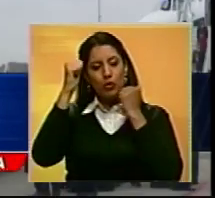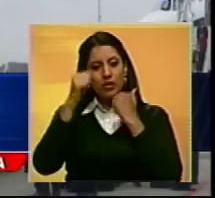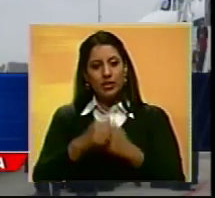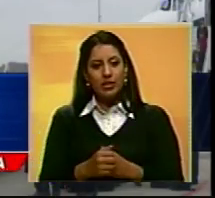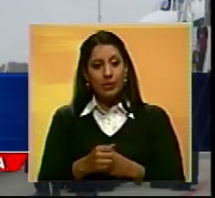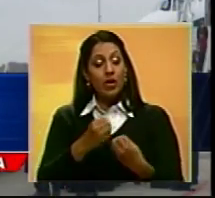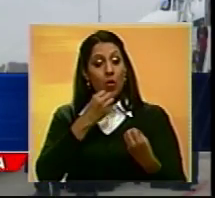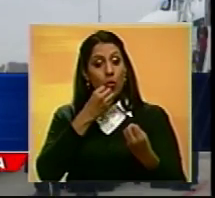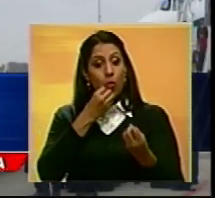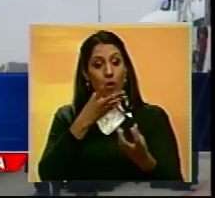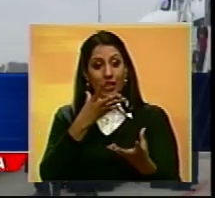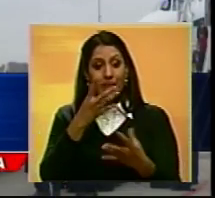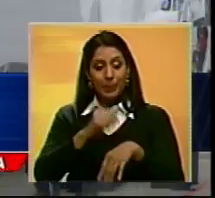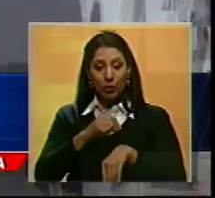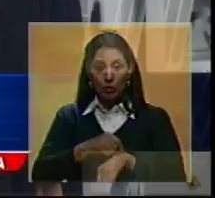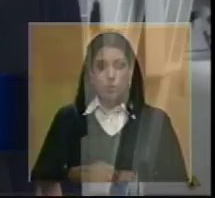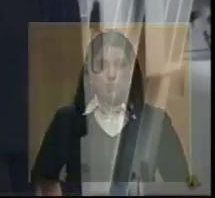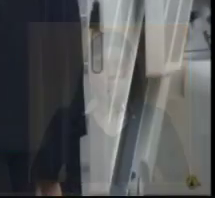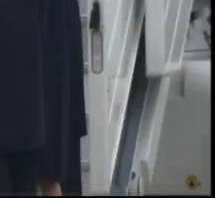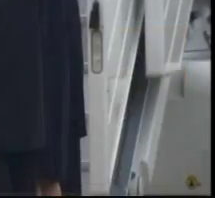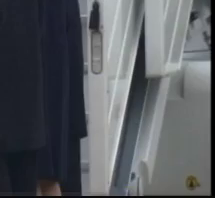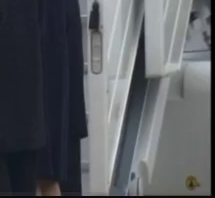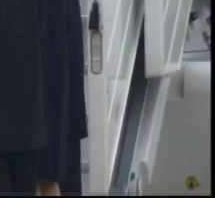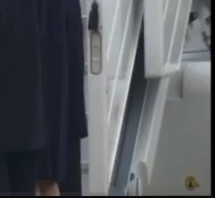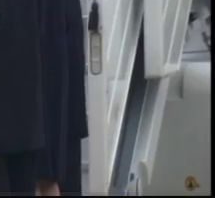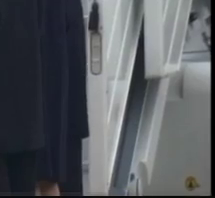Los detalles en minutos.